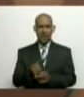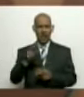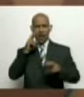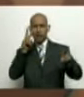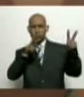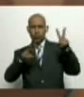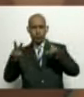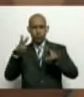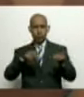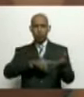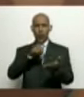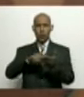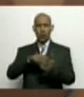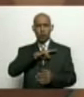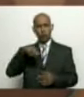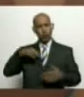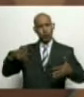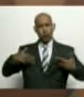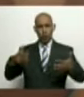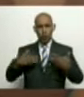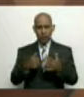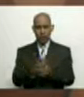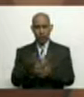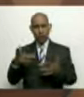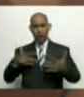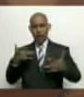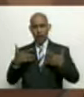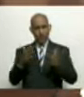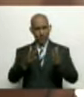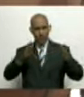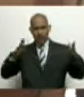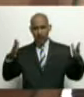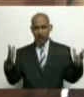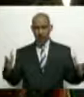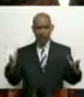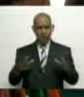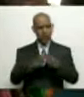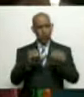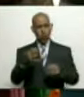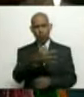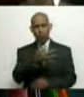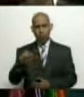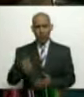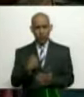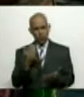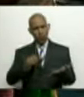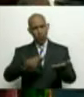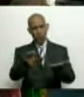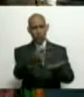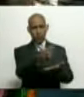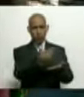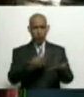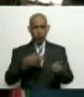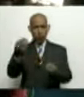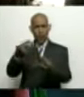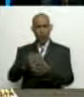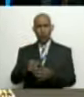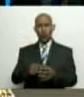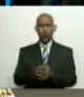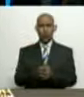excelente, estamos muy contentos, bueno, de esta gran actividad, me parece excelente. Pinté, me dieron